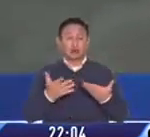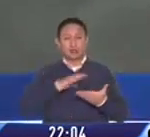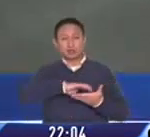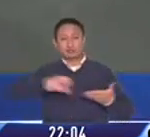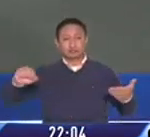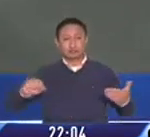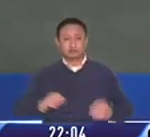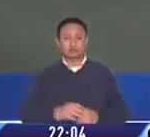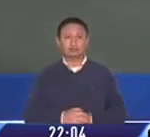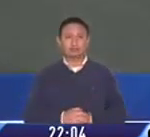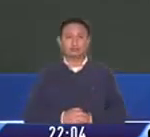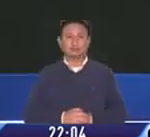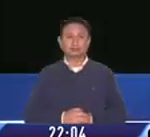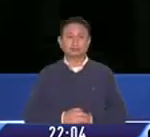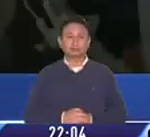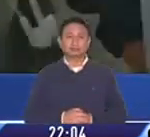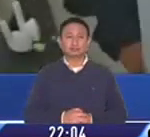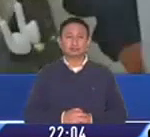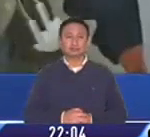valor.